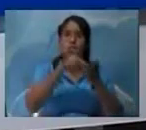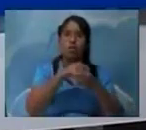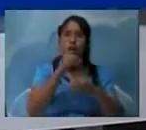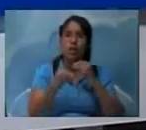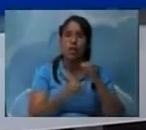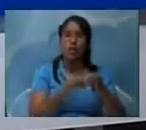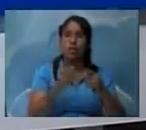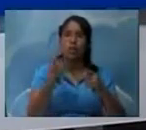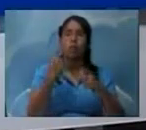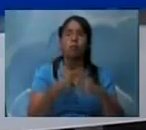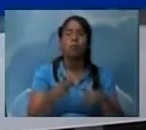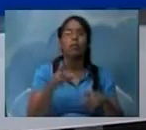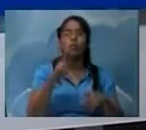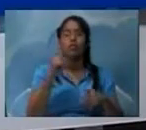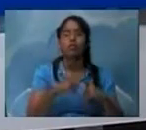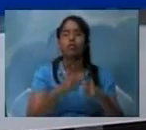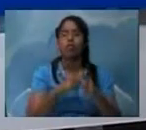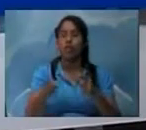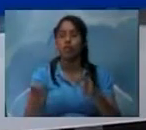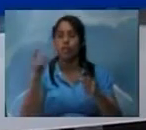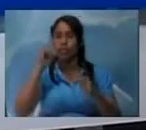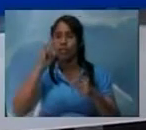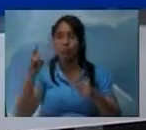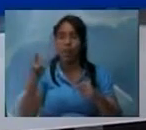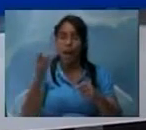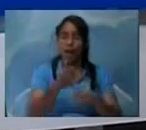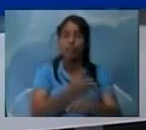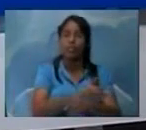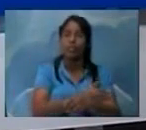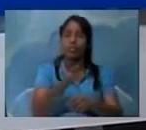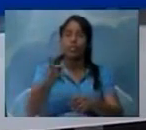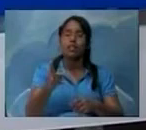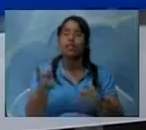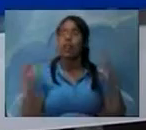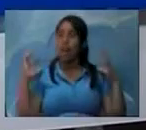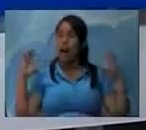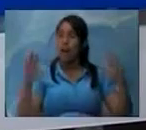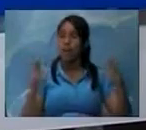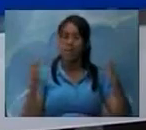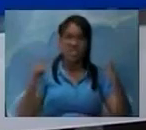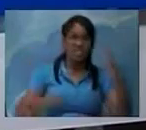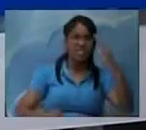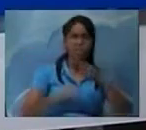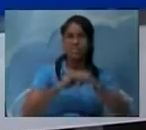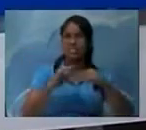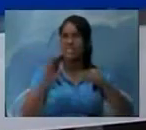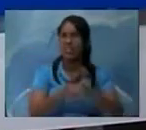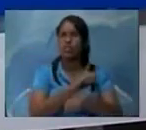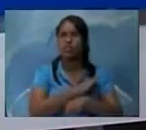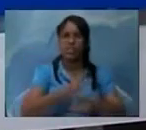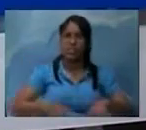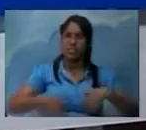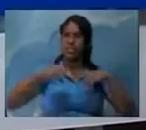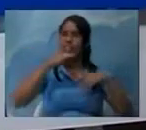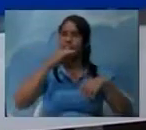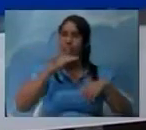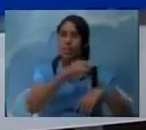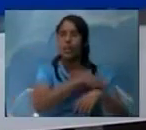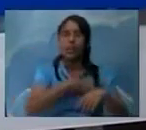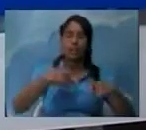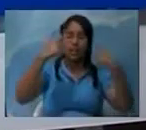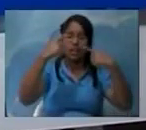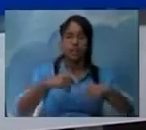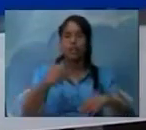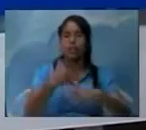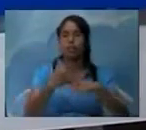Luzbel, pero no le sirvió de nada, porque en lugar de darle la gloria a Dios, quiso cogerse